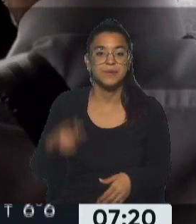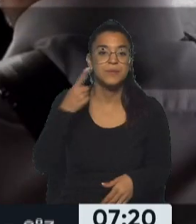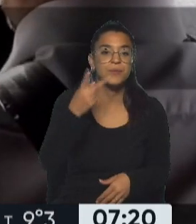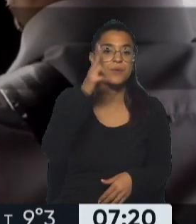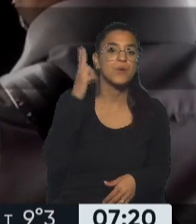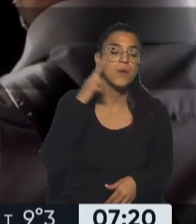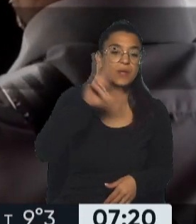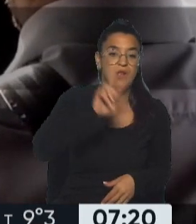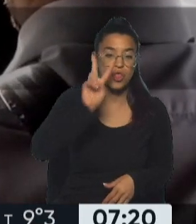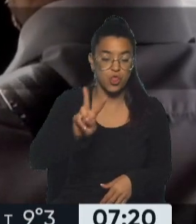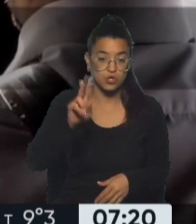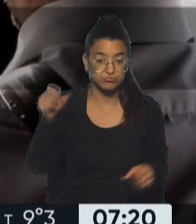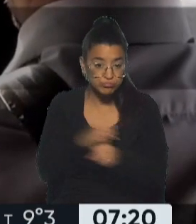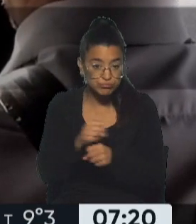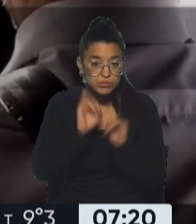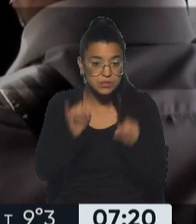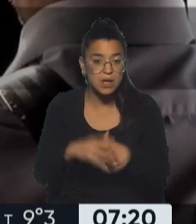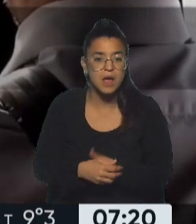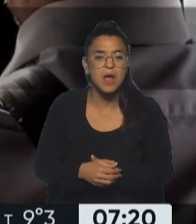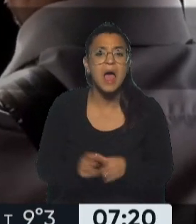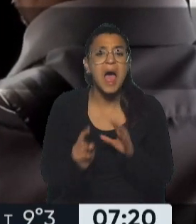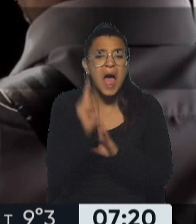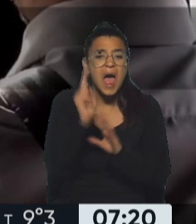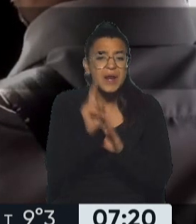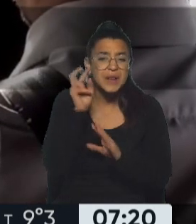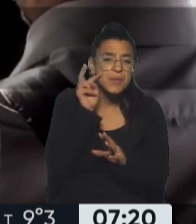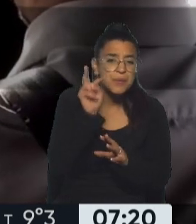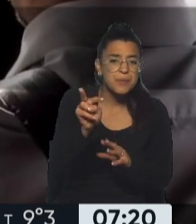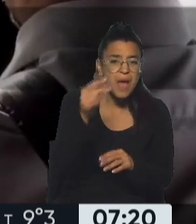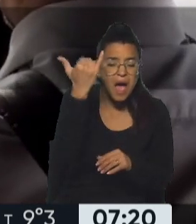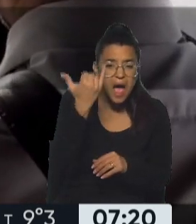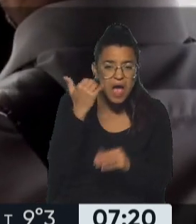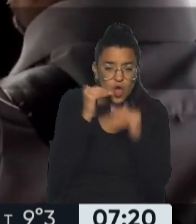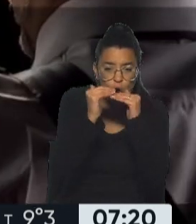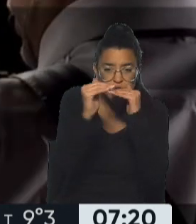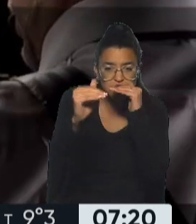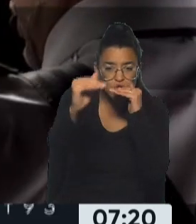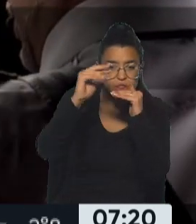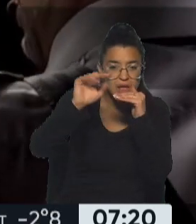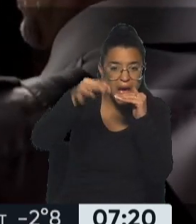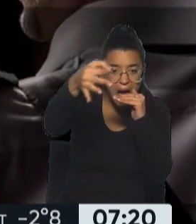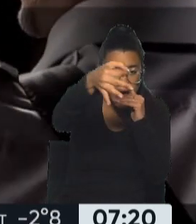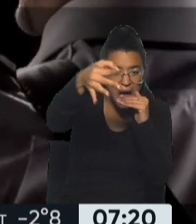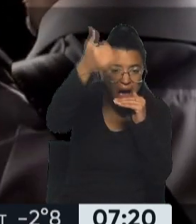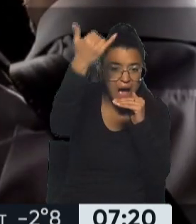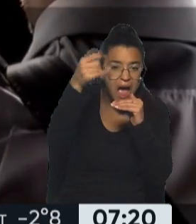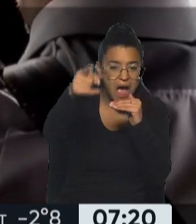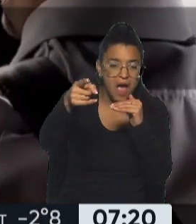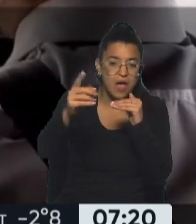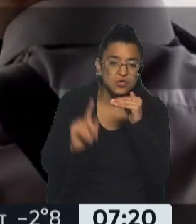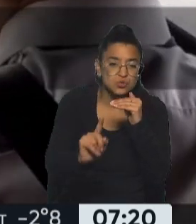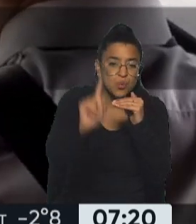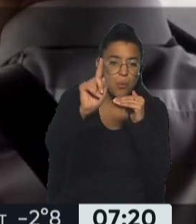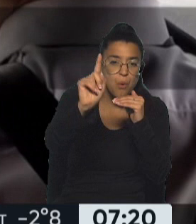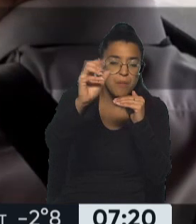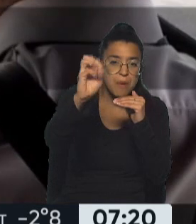1932, ¿me confirma? Pasan arriba del horizonte, aparecen arriba del horizonte, suben un poco y